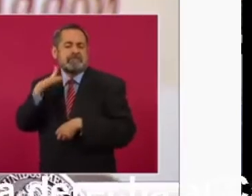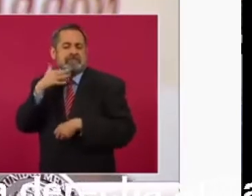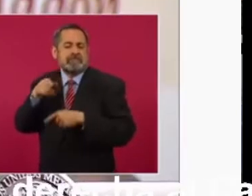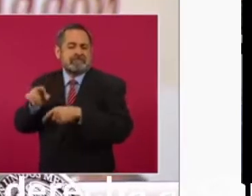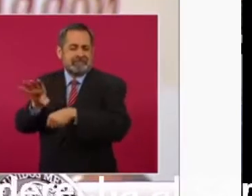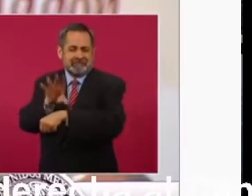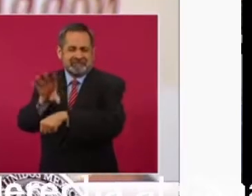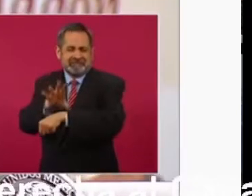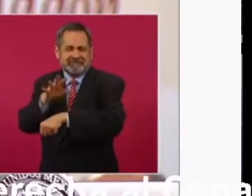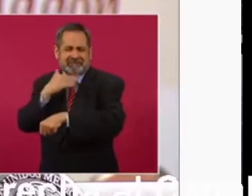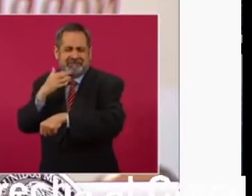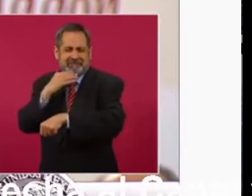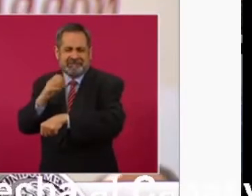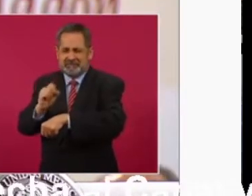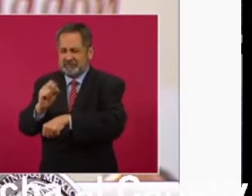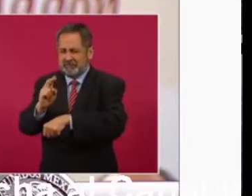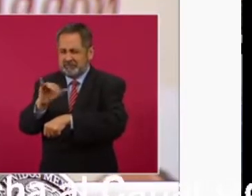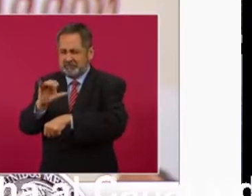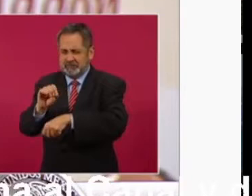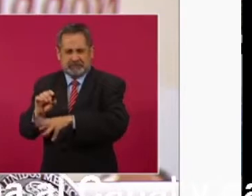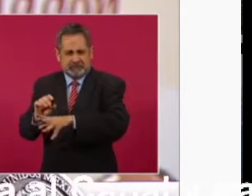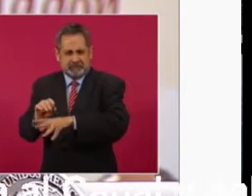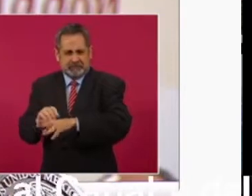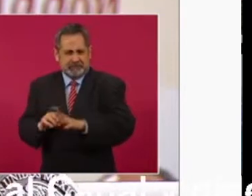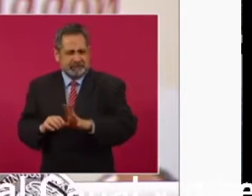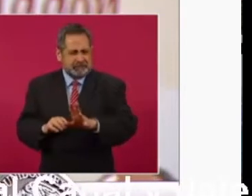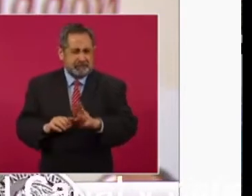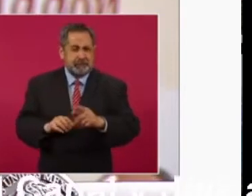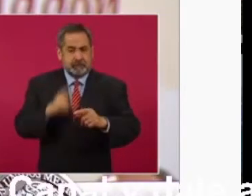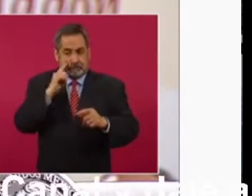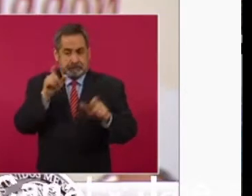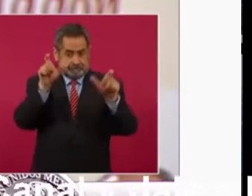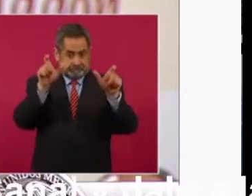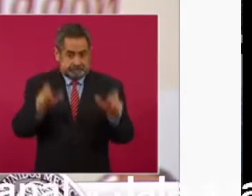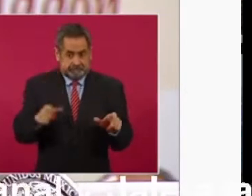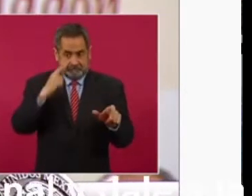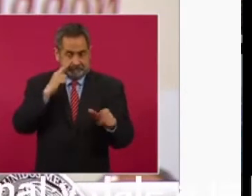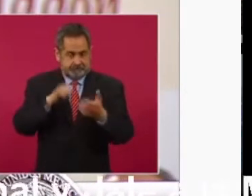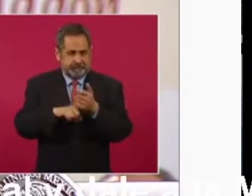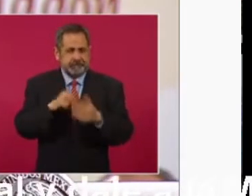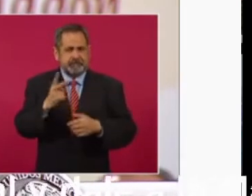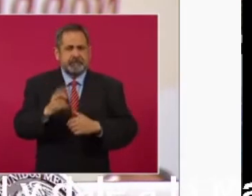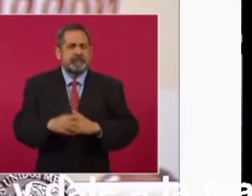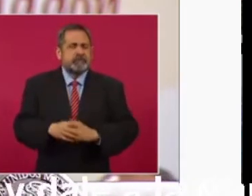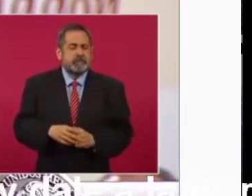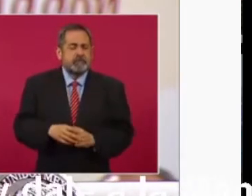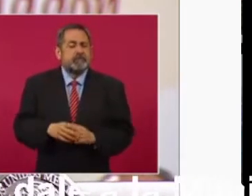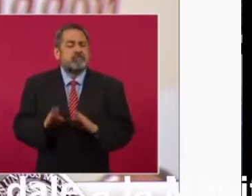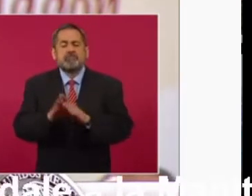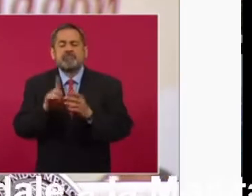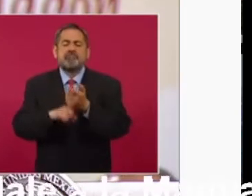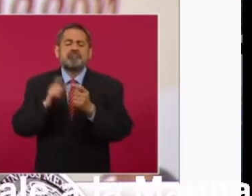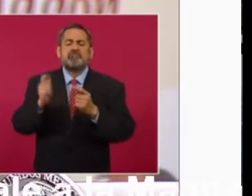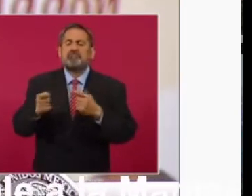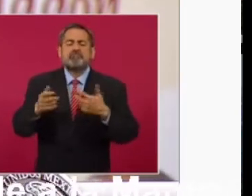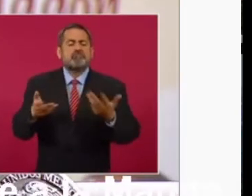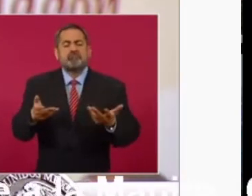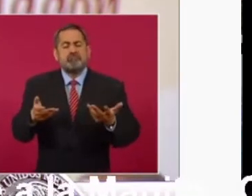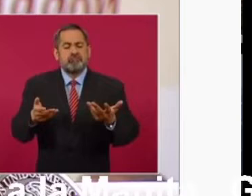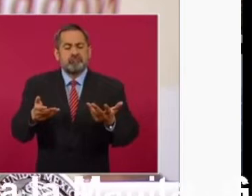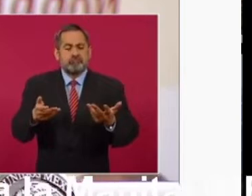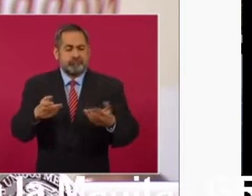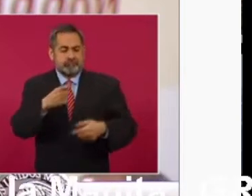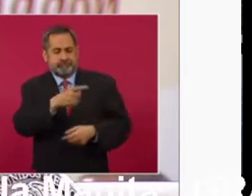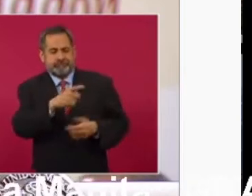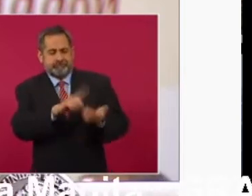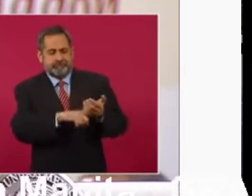esta lámina dos columnas que integran las energías totales de los privados